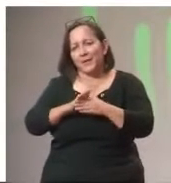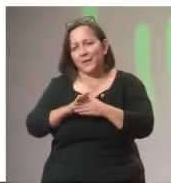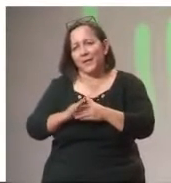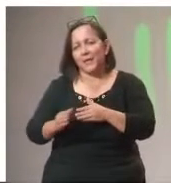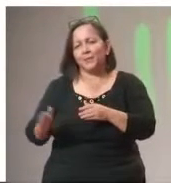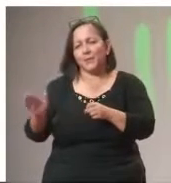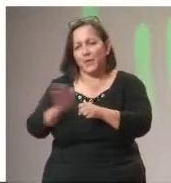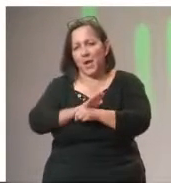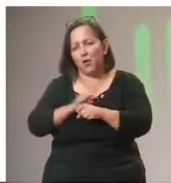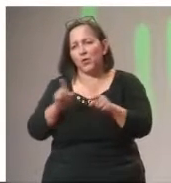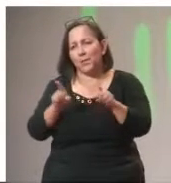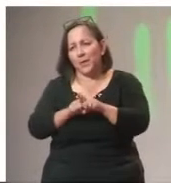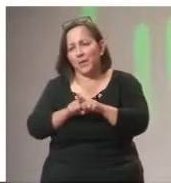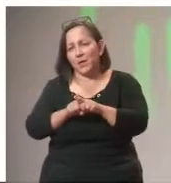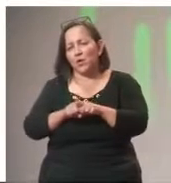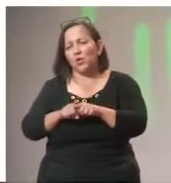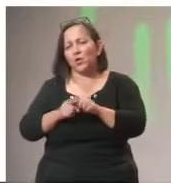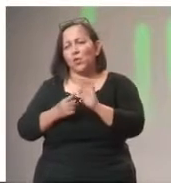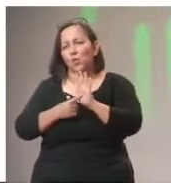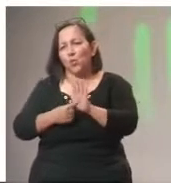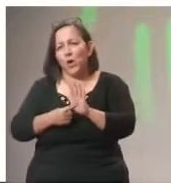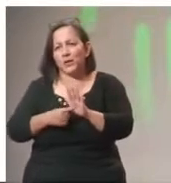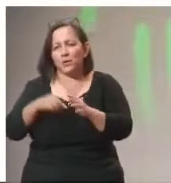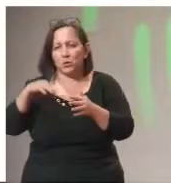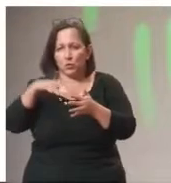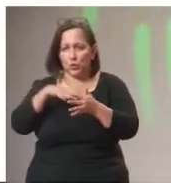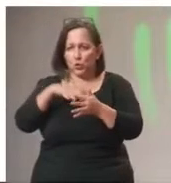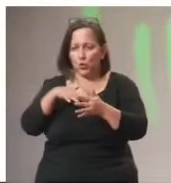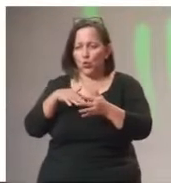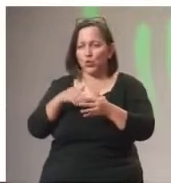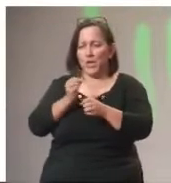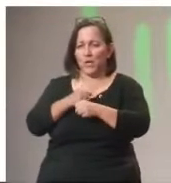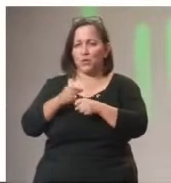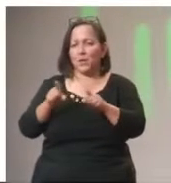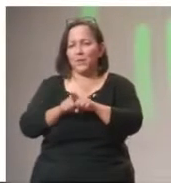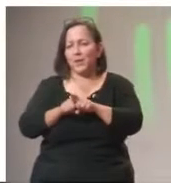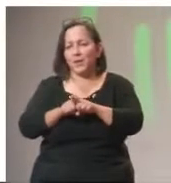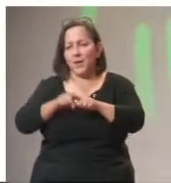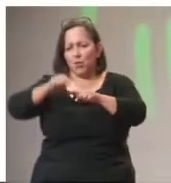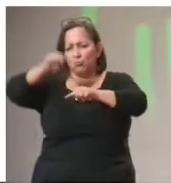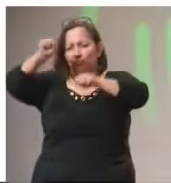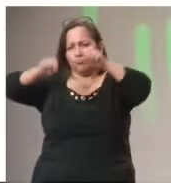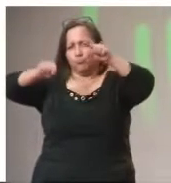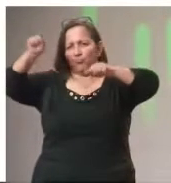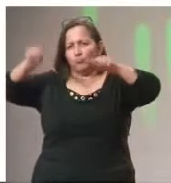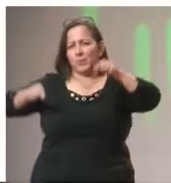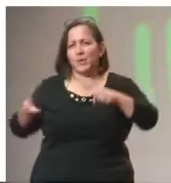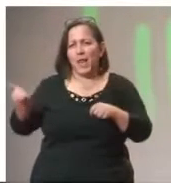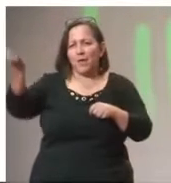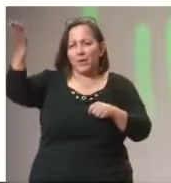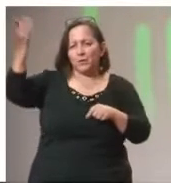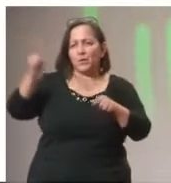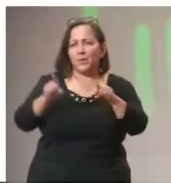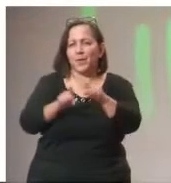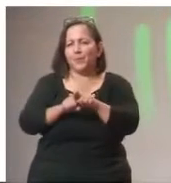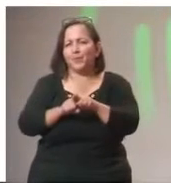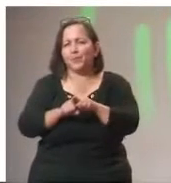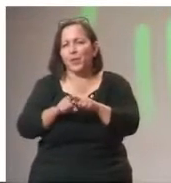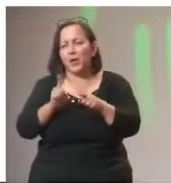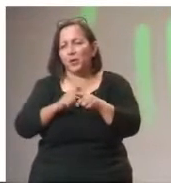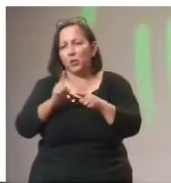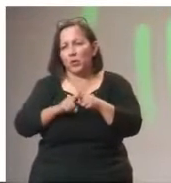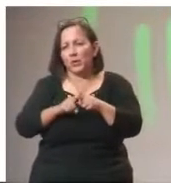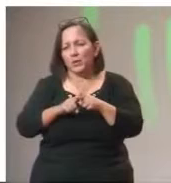lo que nos arrojan los isótopos estables y los gases nobles es un rango de elevación. Entonces, básicamente,